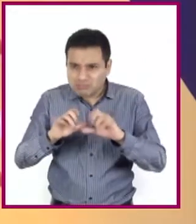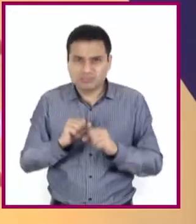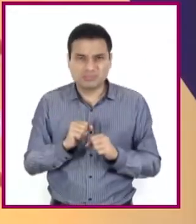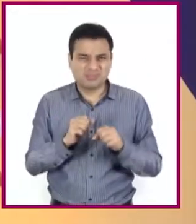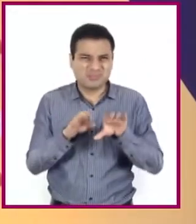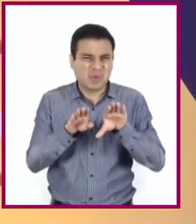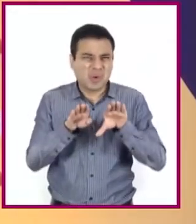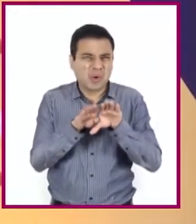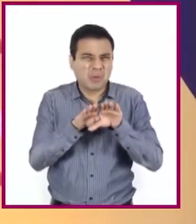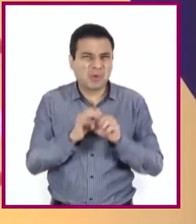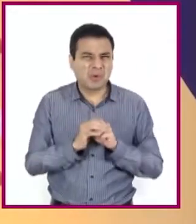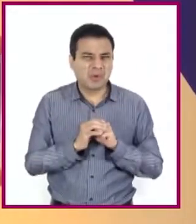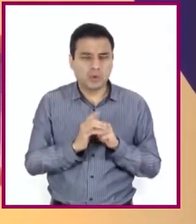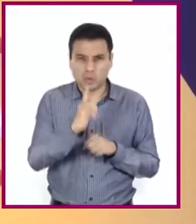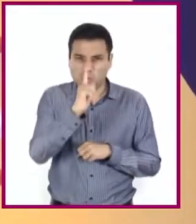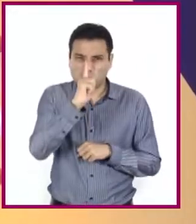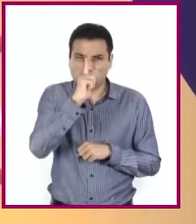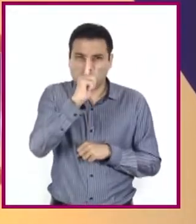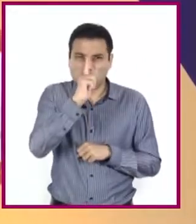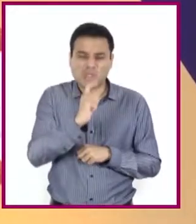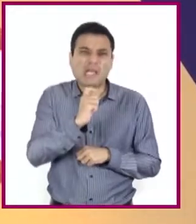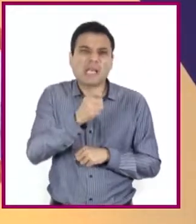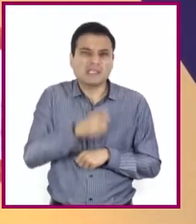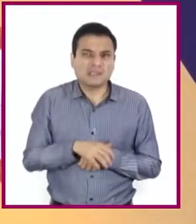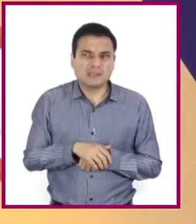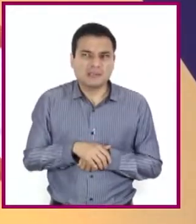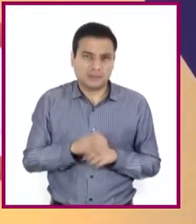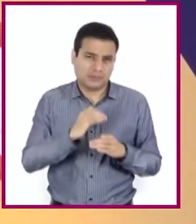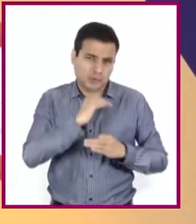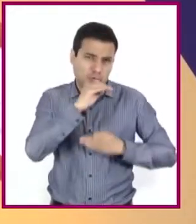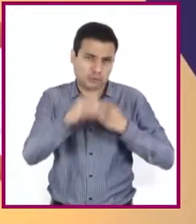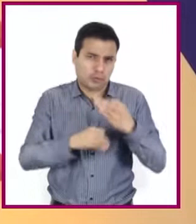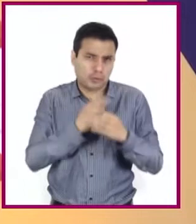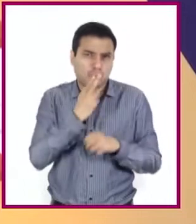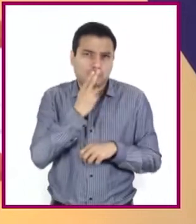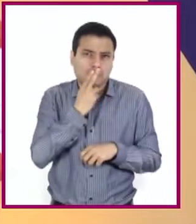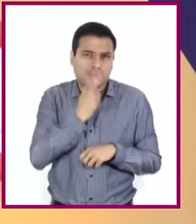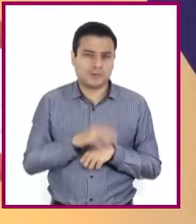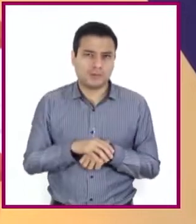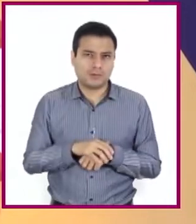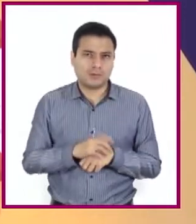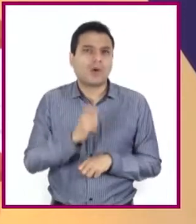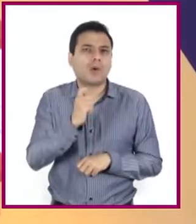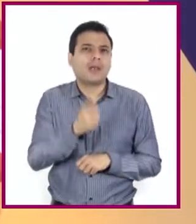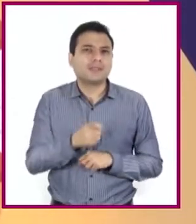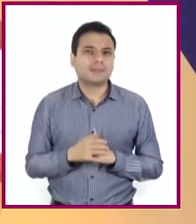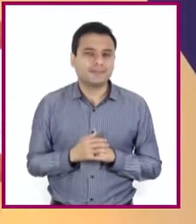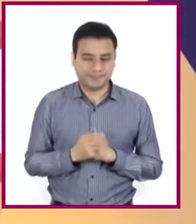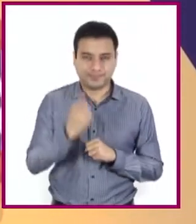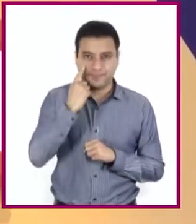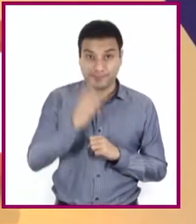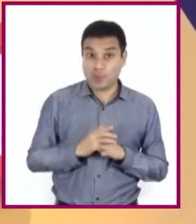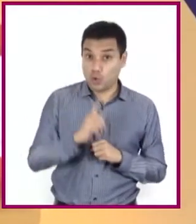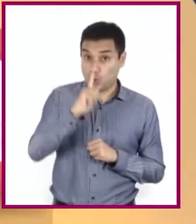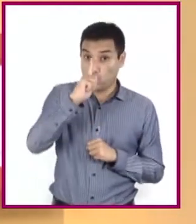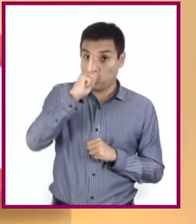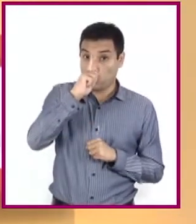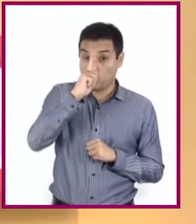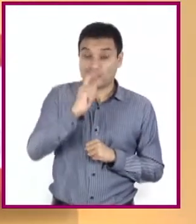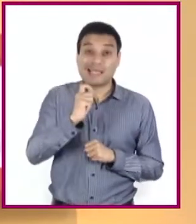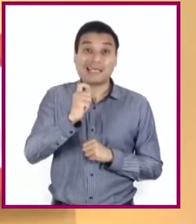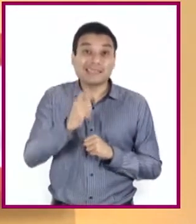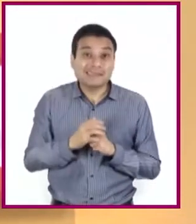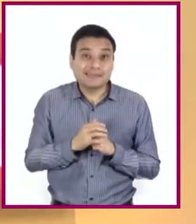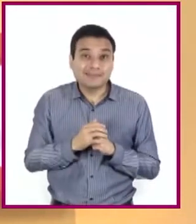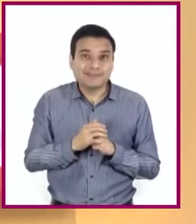¿Qué es la electricidad? Todos lo usamos, pero ¿cómo definirla? La electricidad es un fenómeno físico